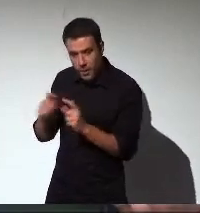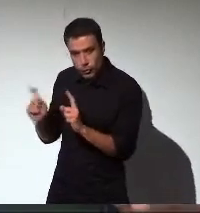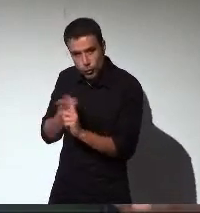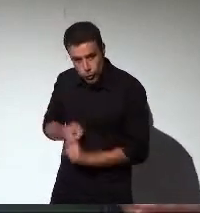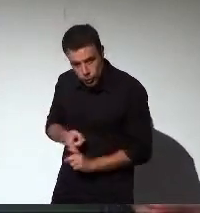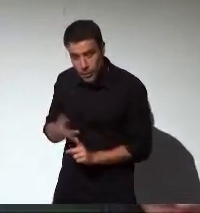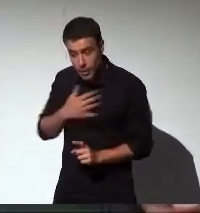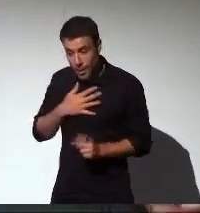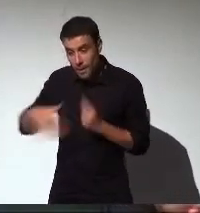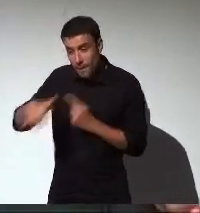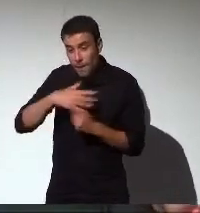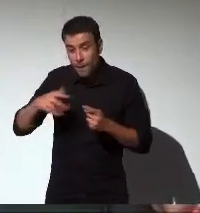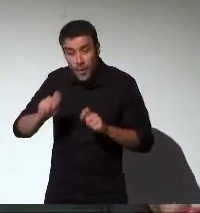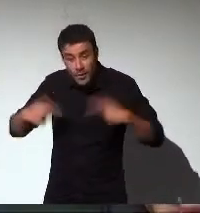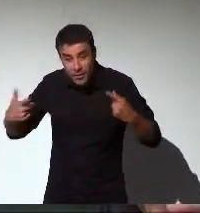tiene nuestra biodiversidad,